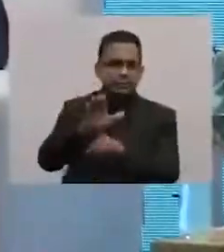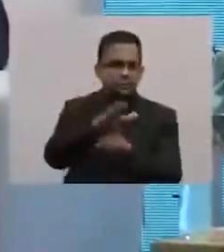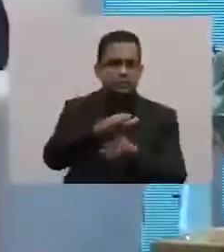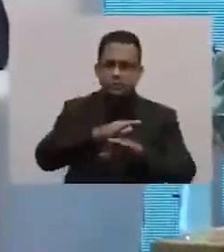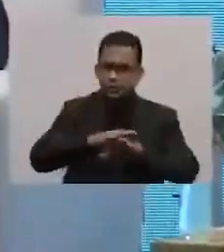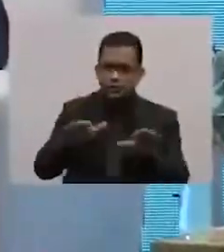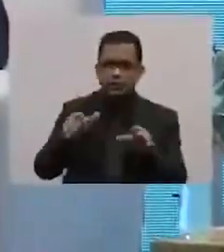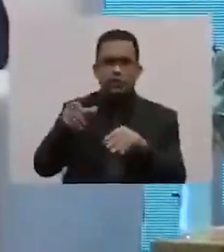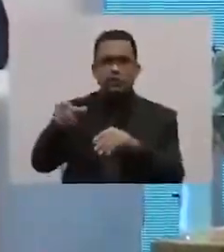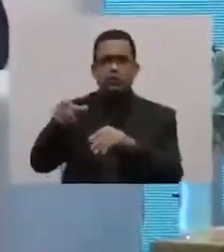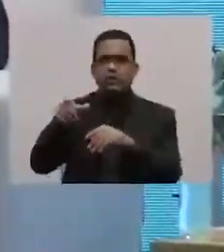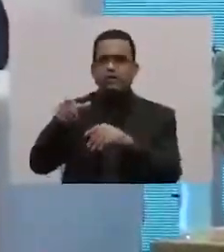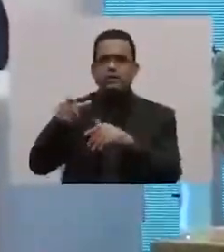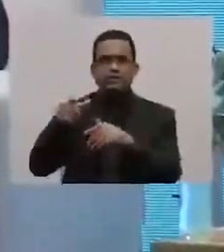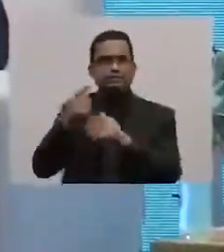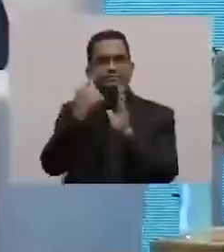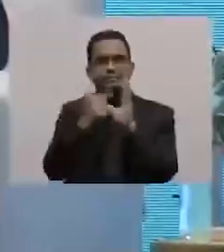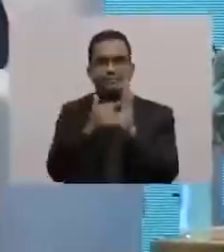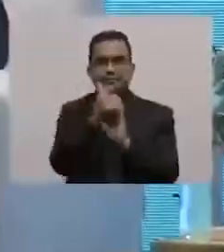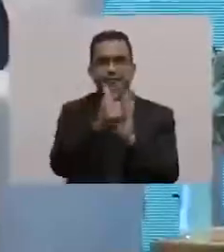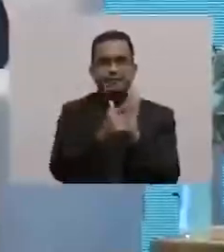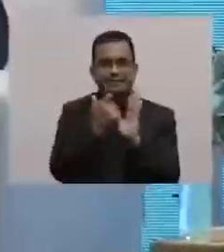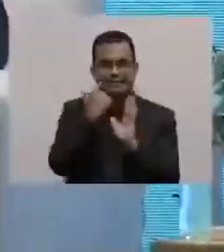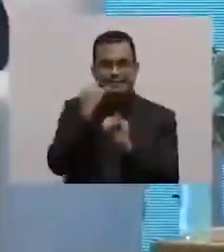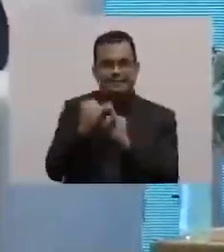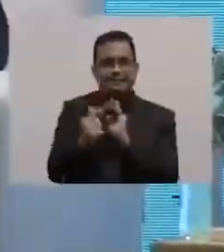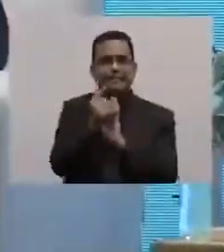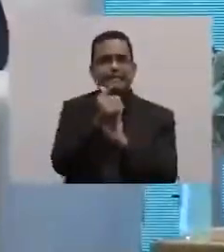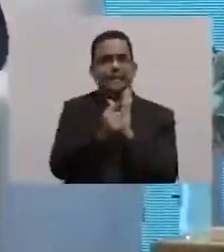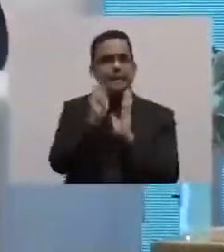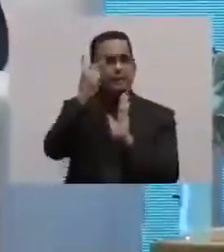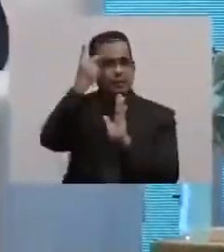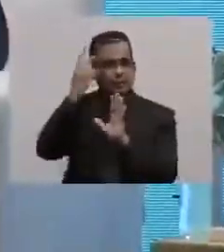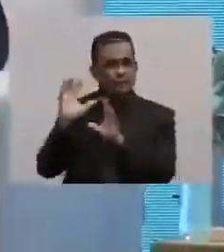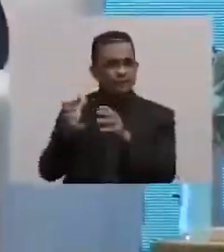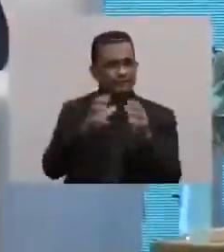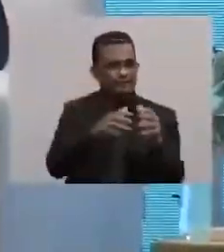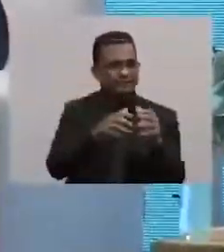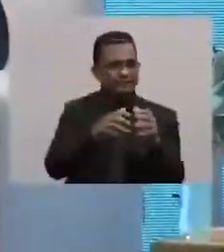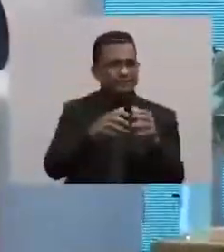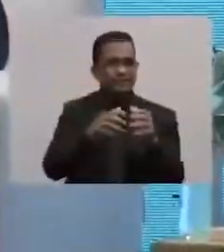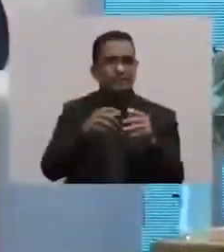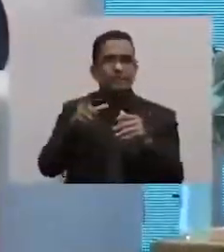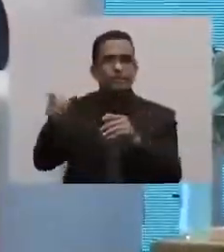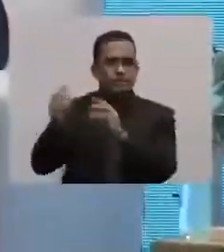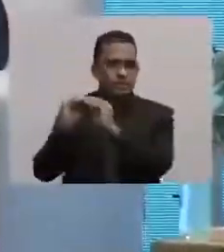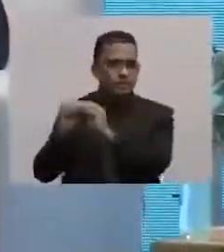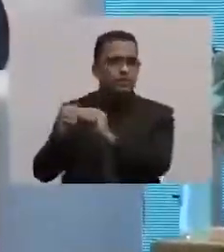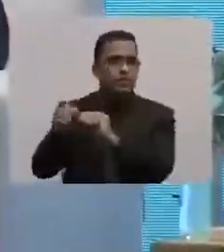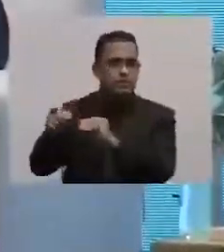el ejercicio en la ley, por ejemplo, la última en la ley de partidos políticos. Y en el caso del ejercicio de la